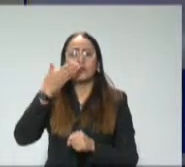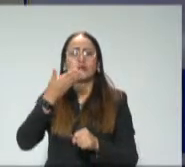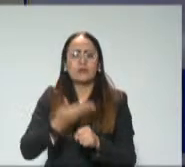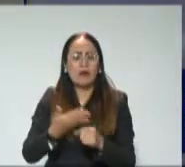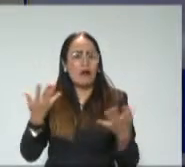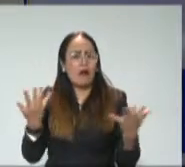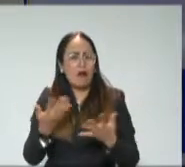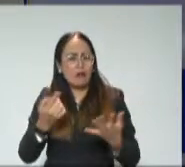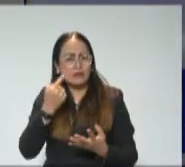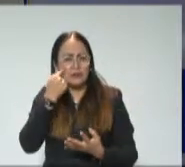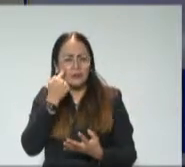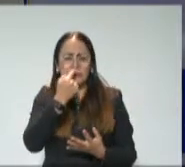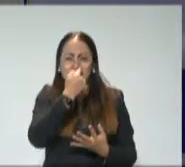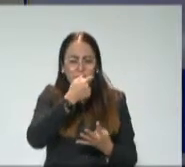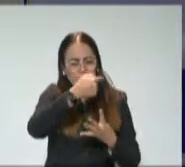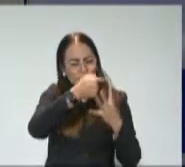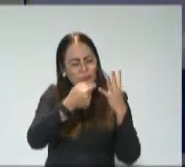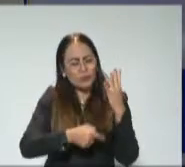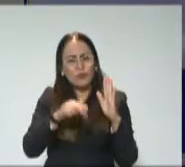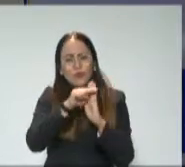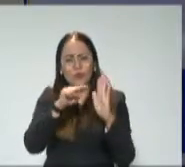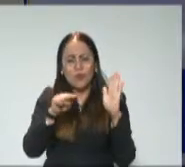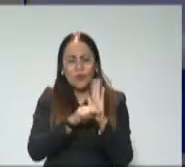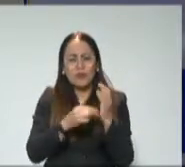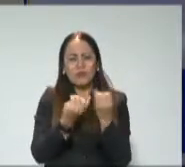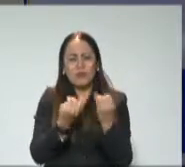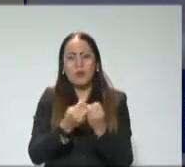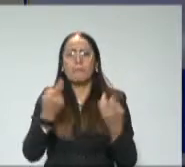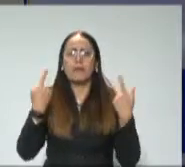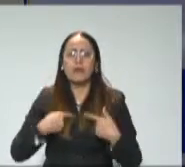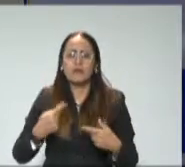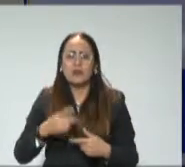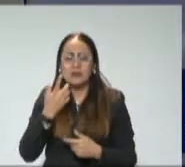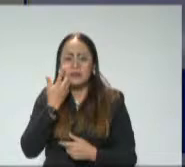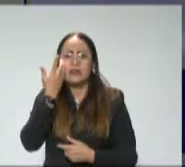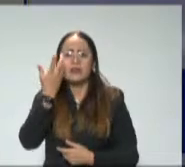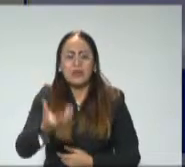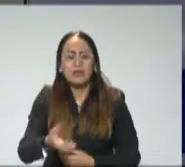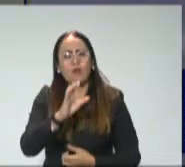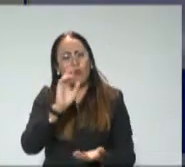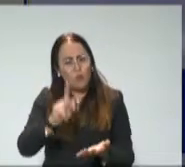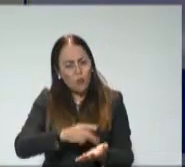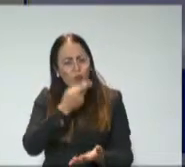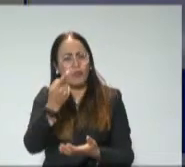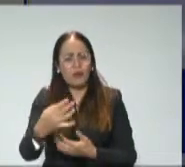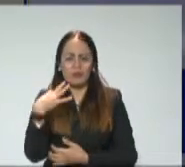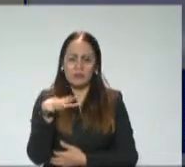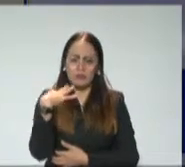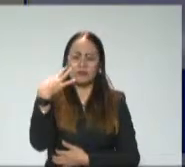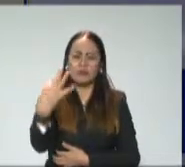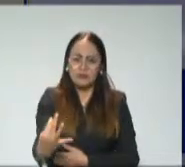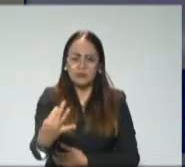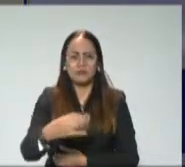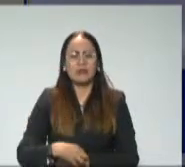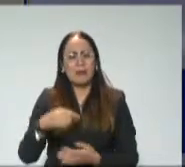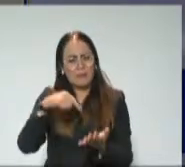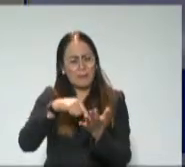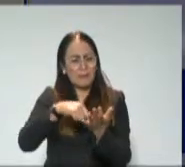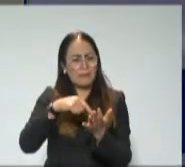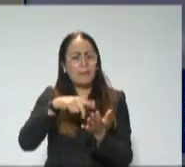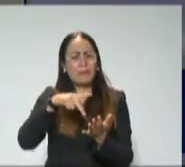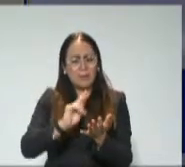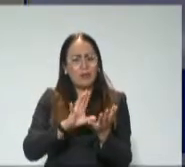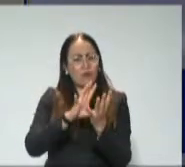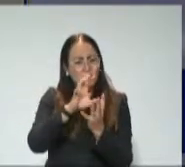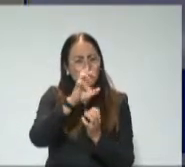Los criterios y procedimientos para las y los aspirantes a ser reelectos sujetándose al marco constitucional y